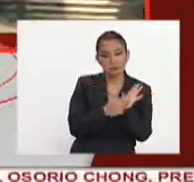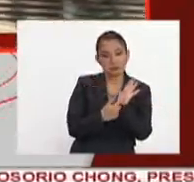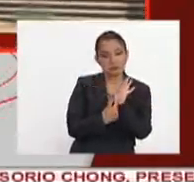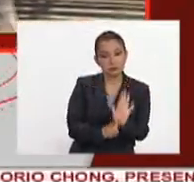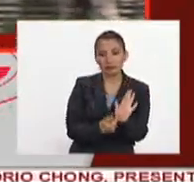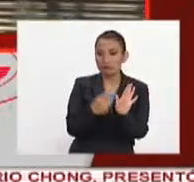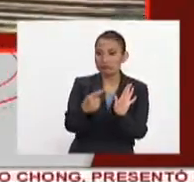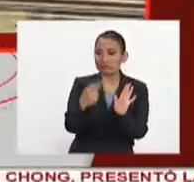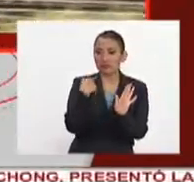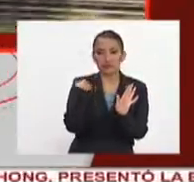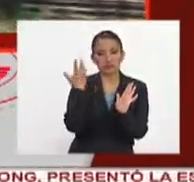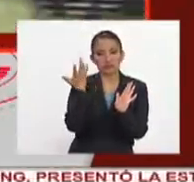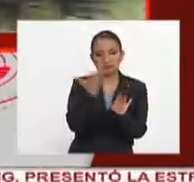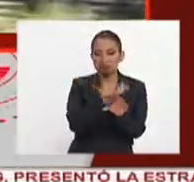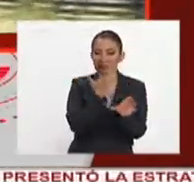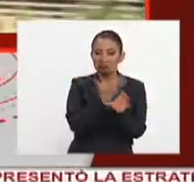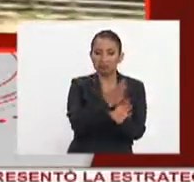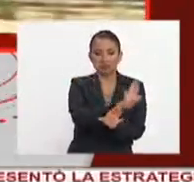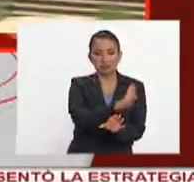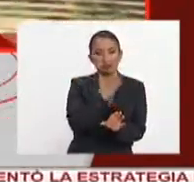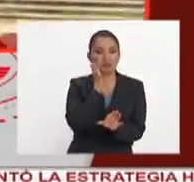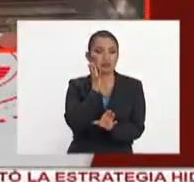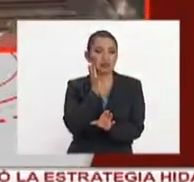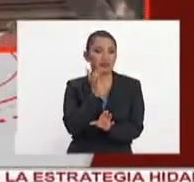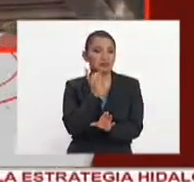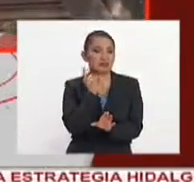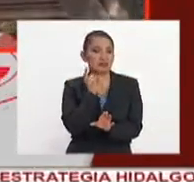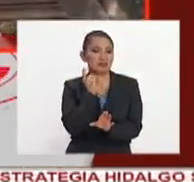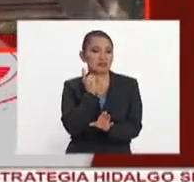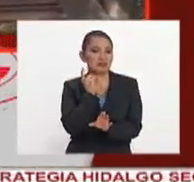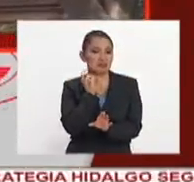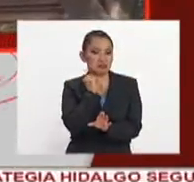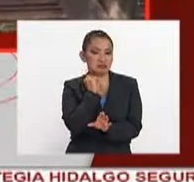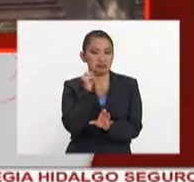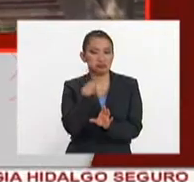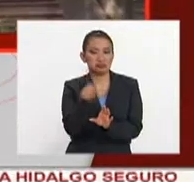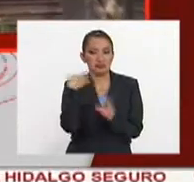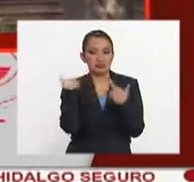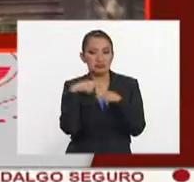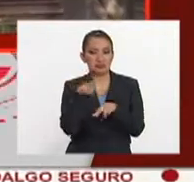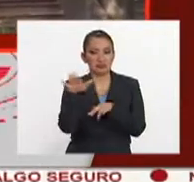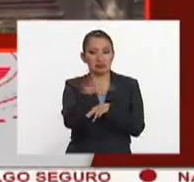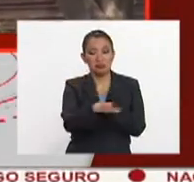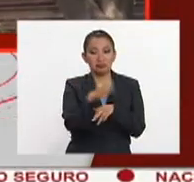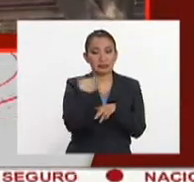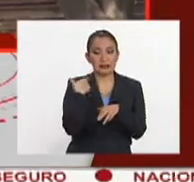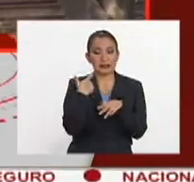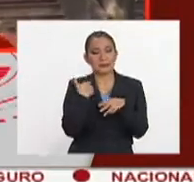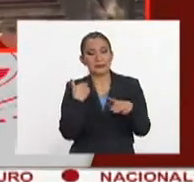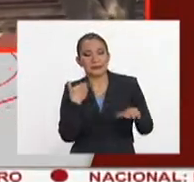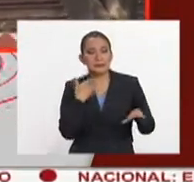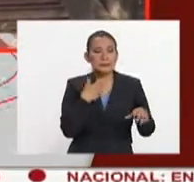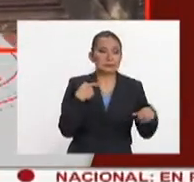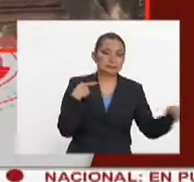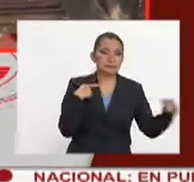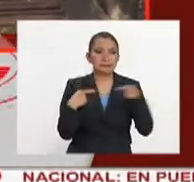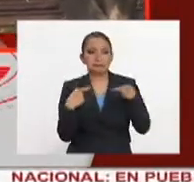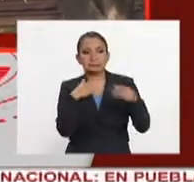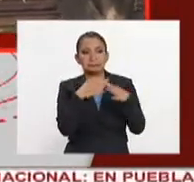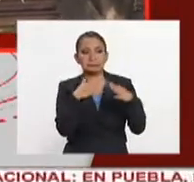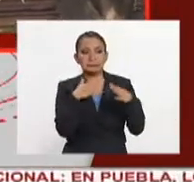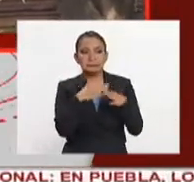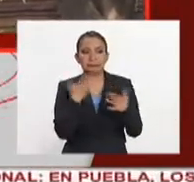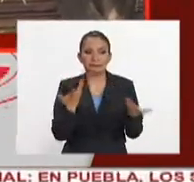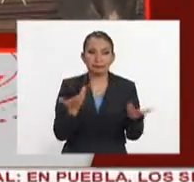plasmado en la política estadounidense y que el Congreso, sobre todo, le está haciendo frente a la Casa Blanca, ¿no? Aun cuando tienen mayoría en